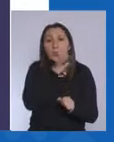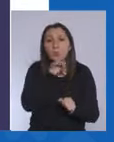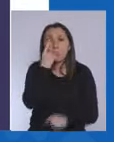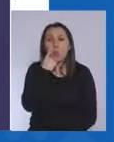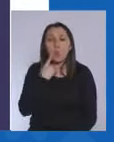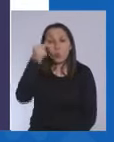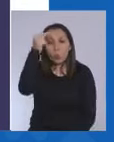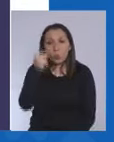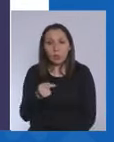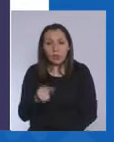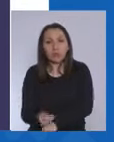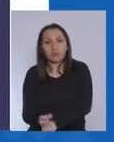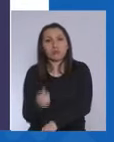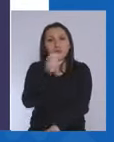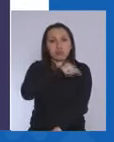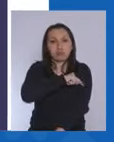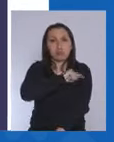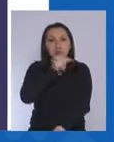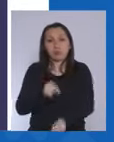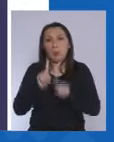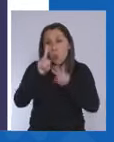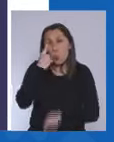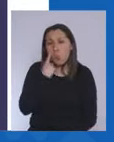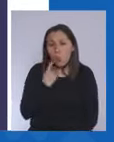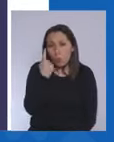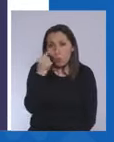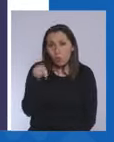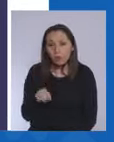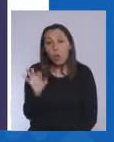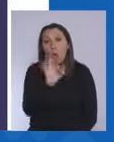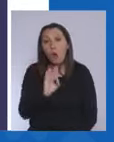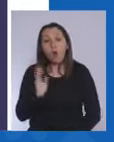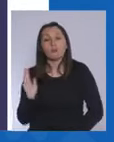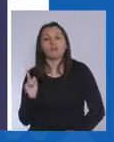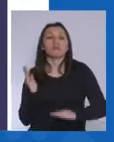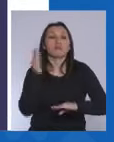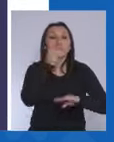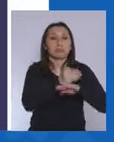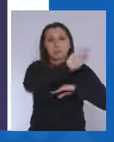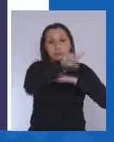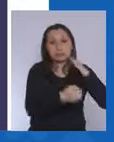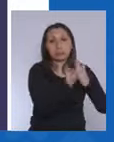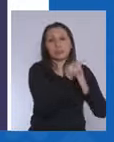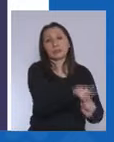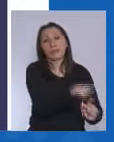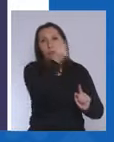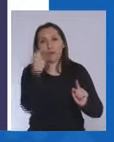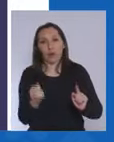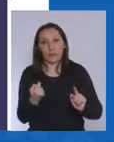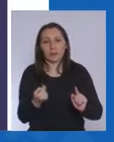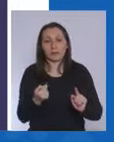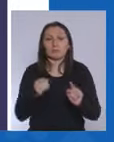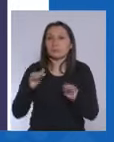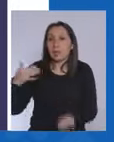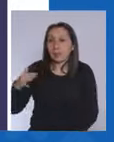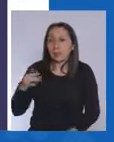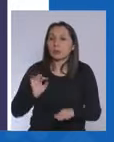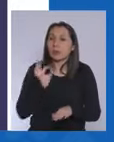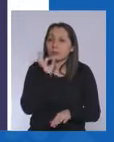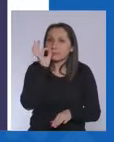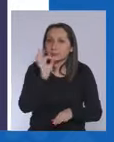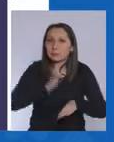día es decir para ir y regresar en el mismo día o como para pernoctar en la región es importante destacar